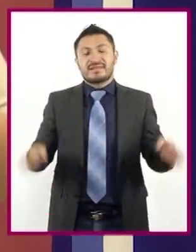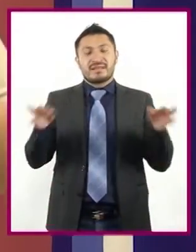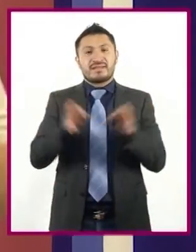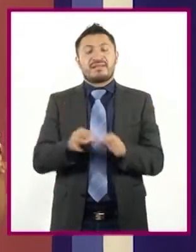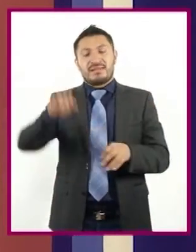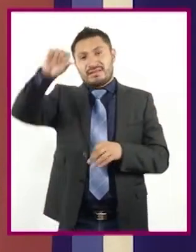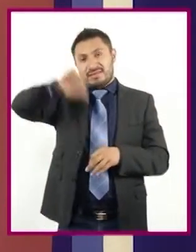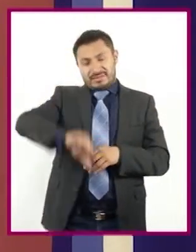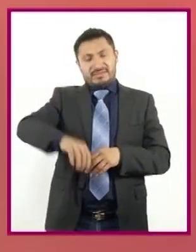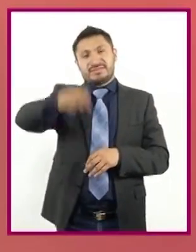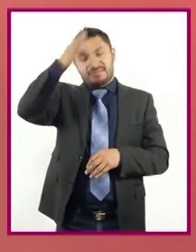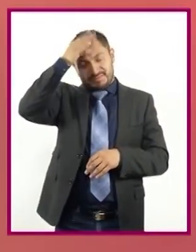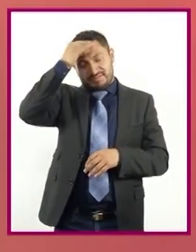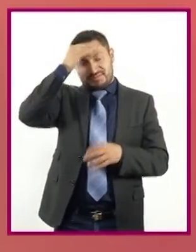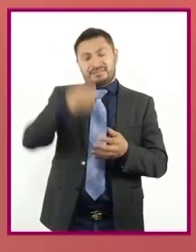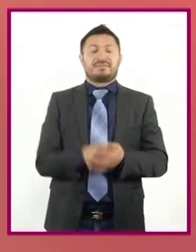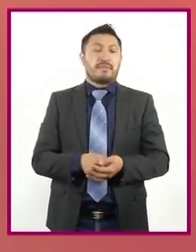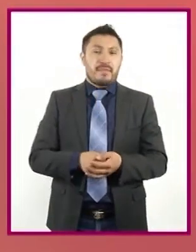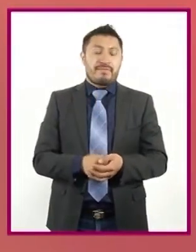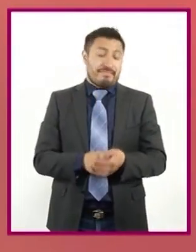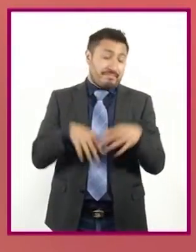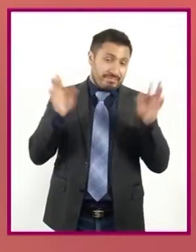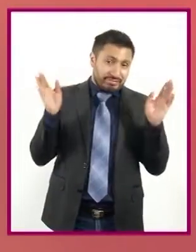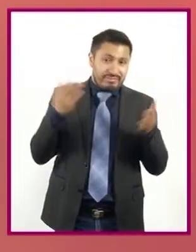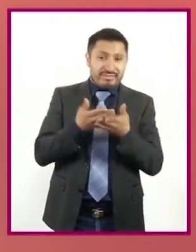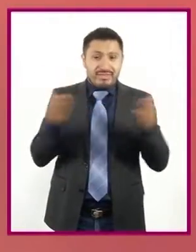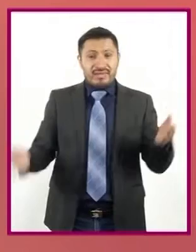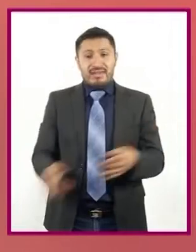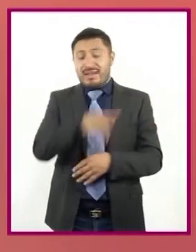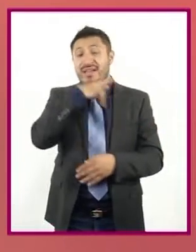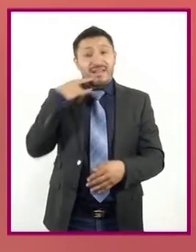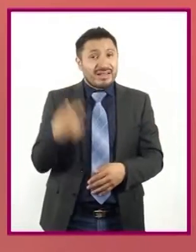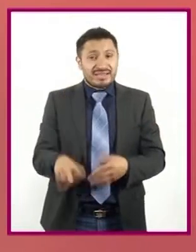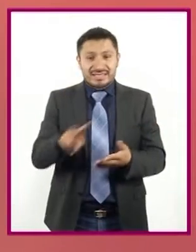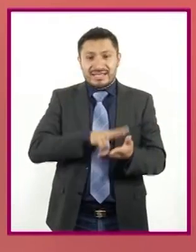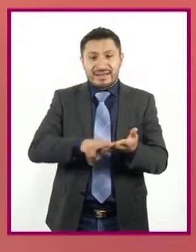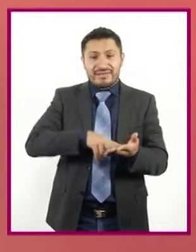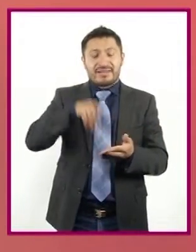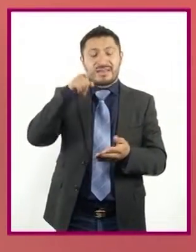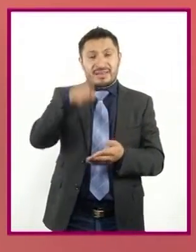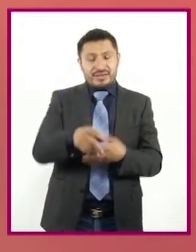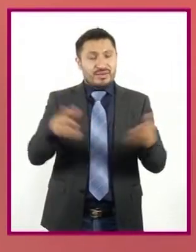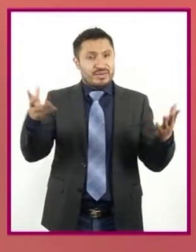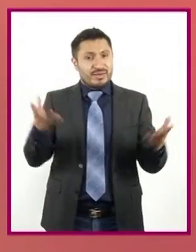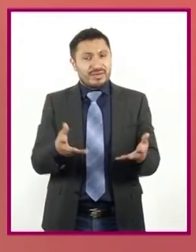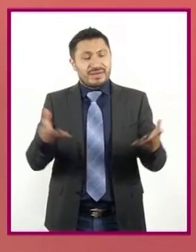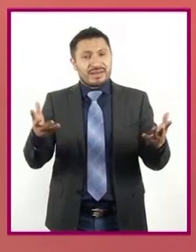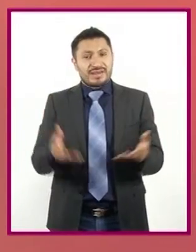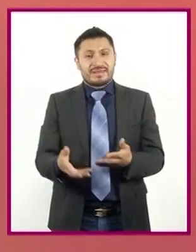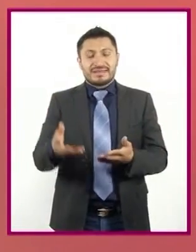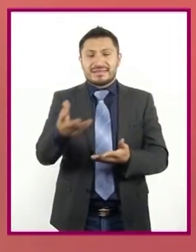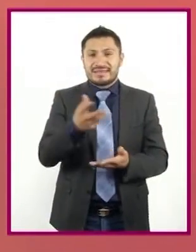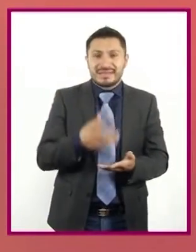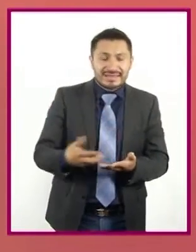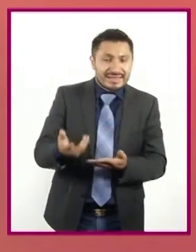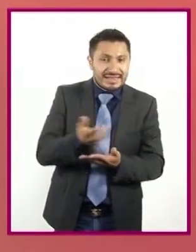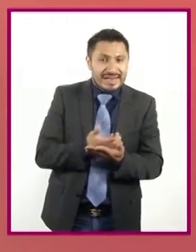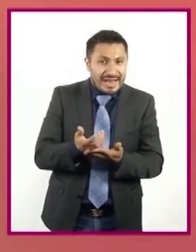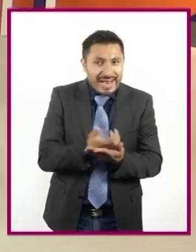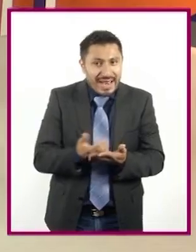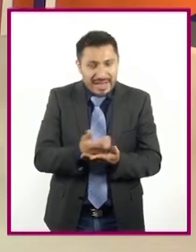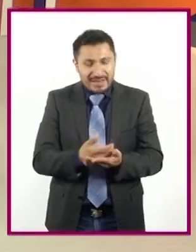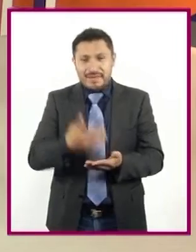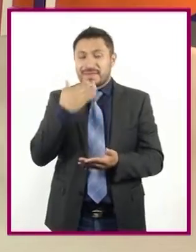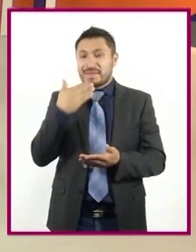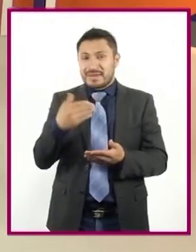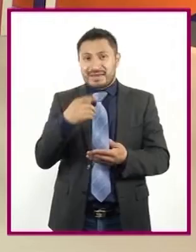proceso de aprendizaje. Pero bueno, ahora es cuando chile verde le has de dar sabor al caldo. Así que, para comenzar, revisemos cuáles son